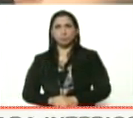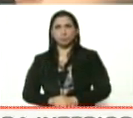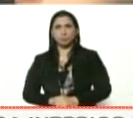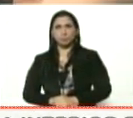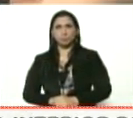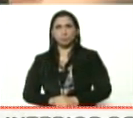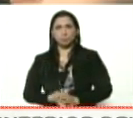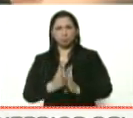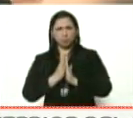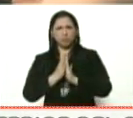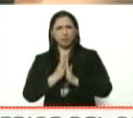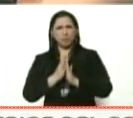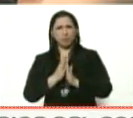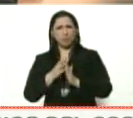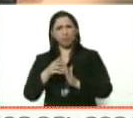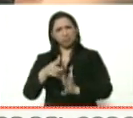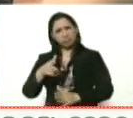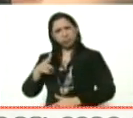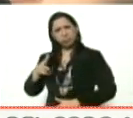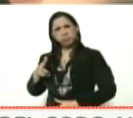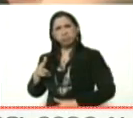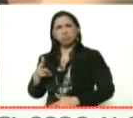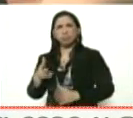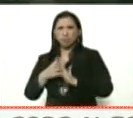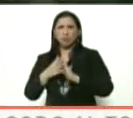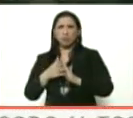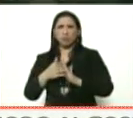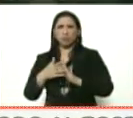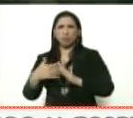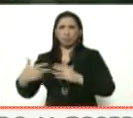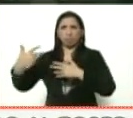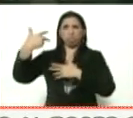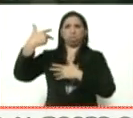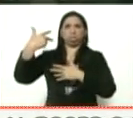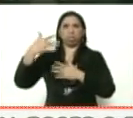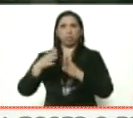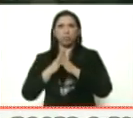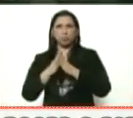Separa un poquito la cámara, por favor, el director de cámara.